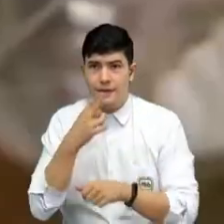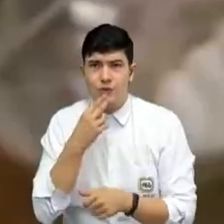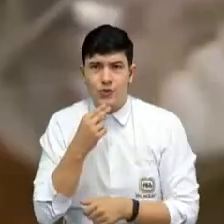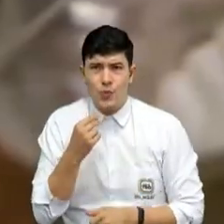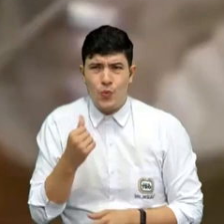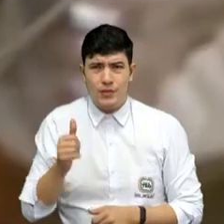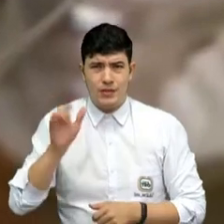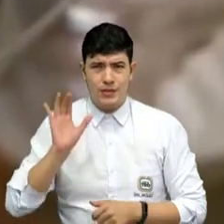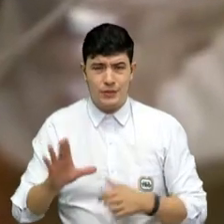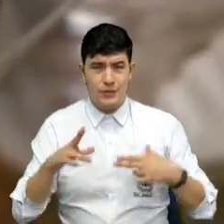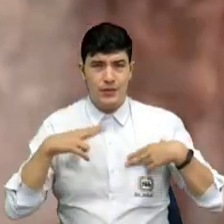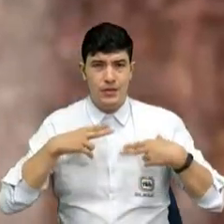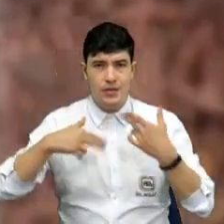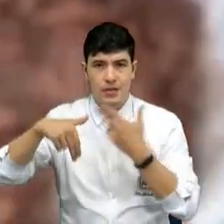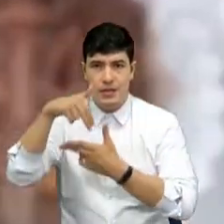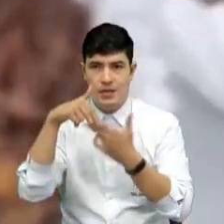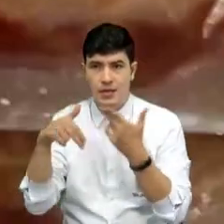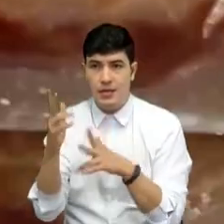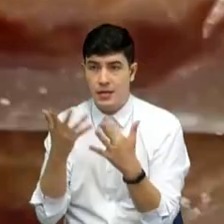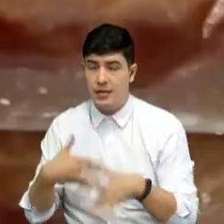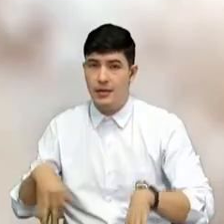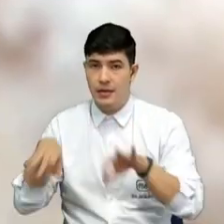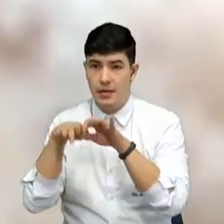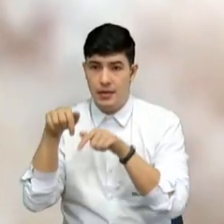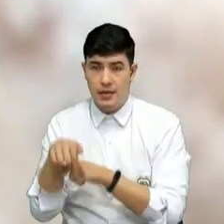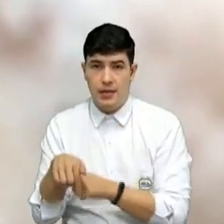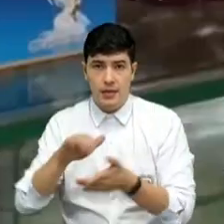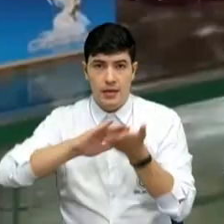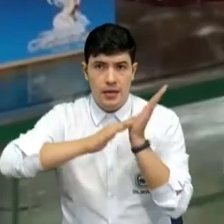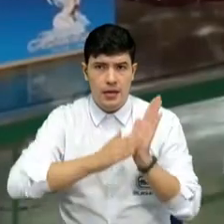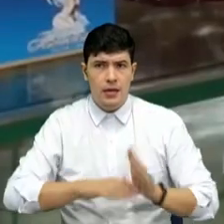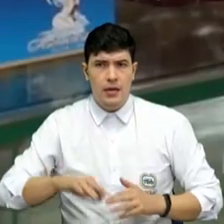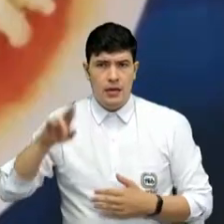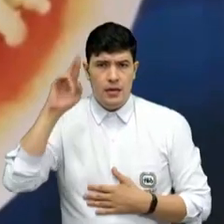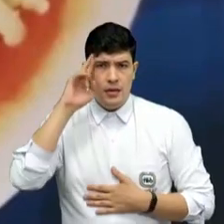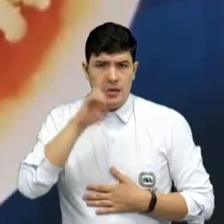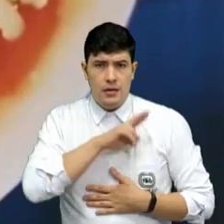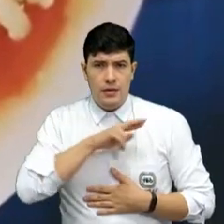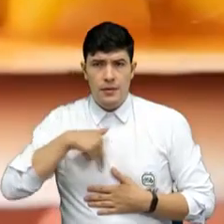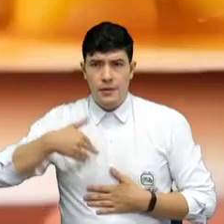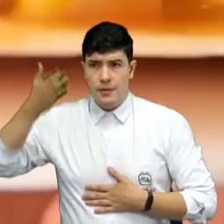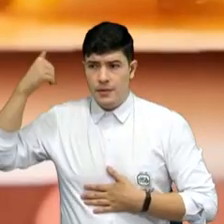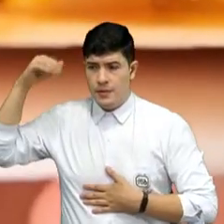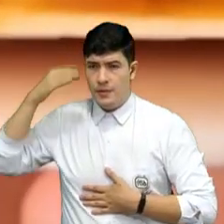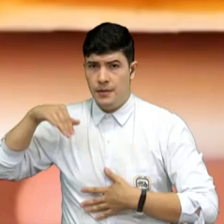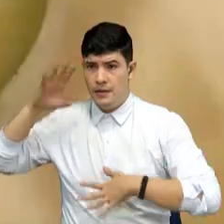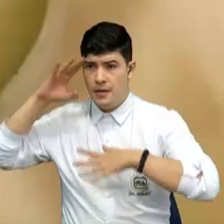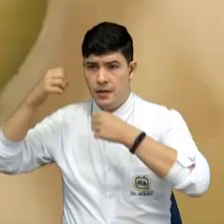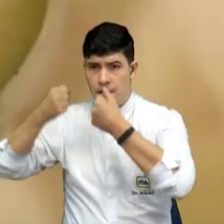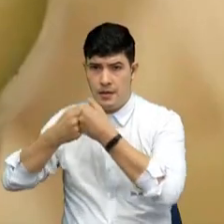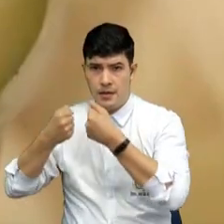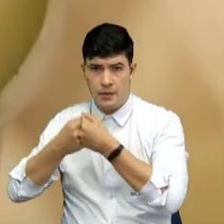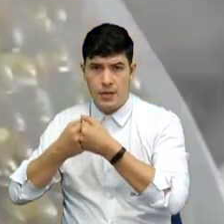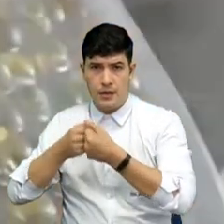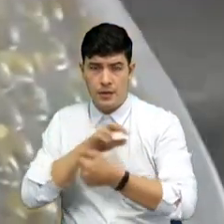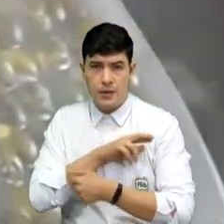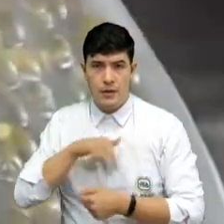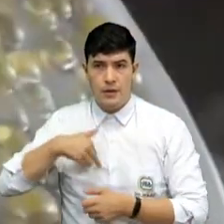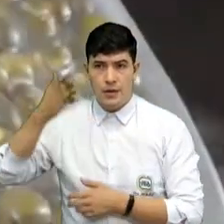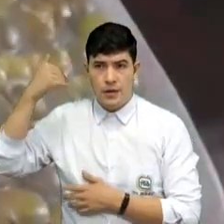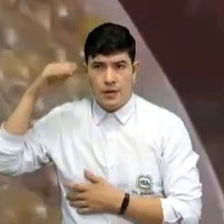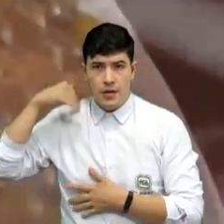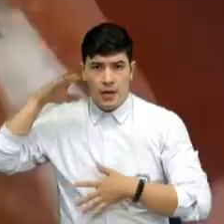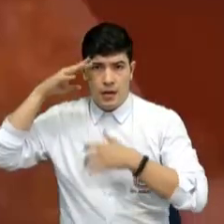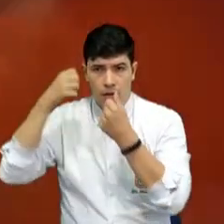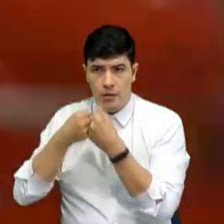y es el centro de concentración de muchas cosas en Florida Blanca. Con ellos ya hemos conversado para poder estructurar esos protocolos, que reactivemos y no